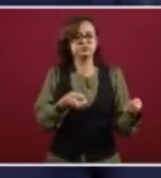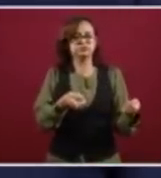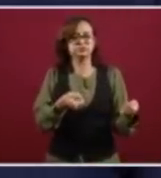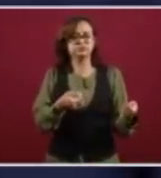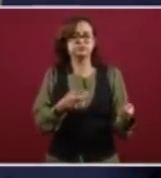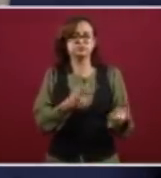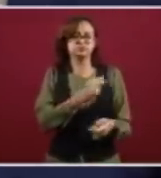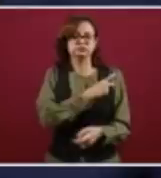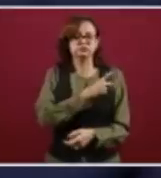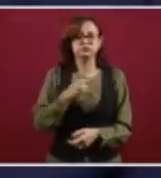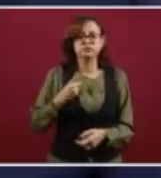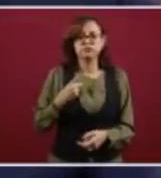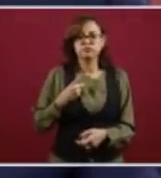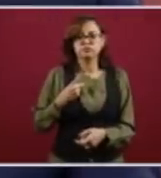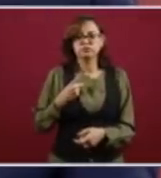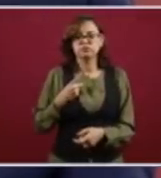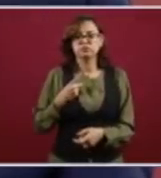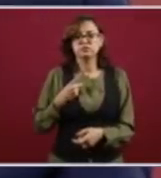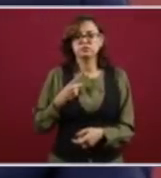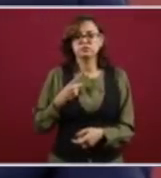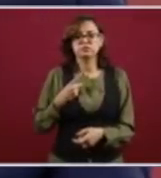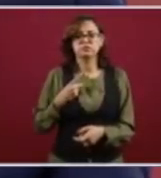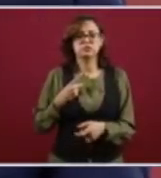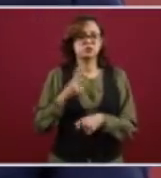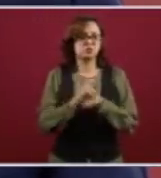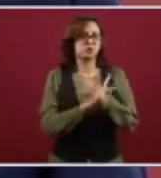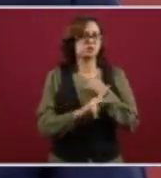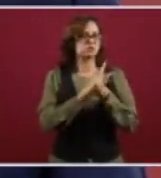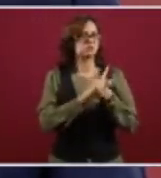dominando en el país, en el mundo,